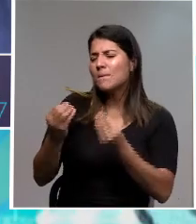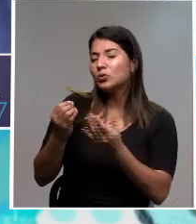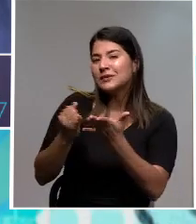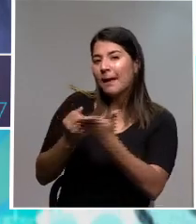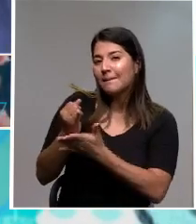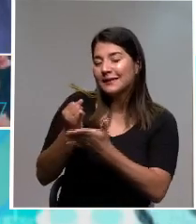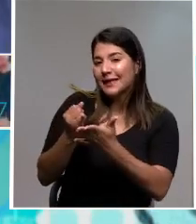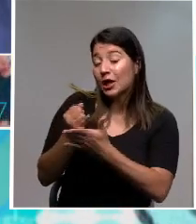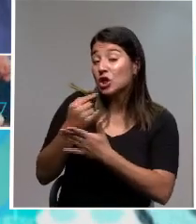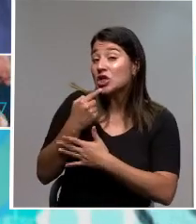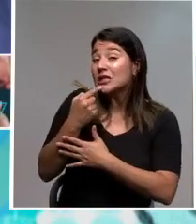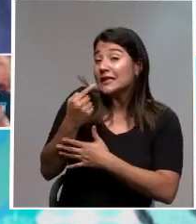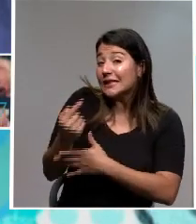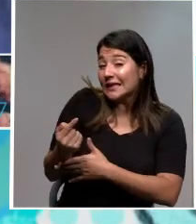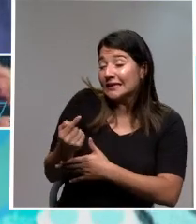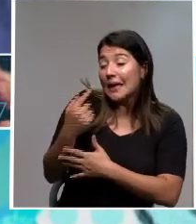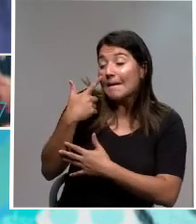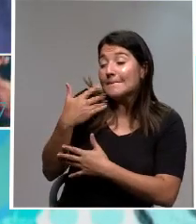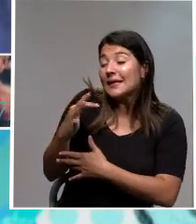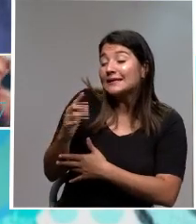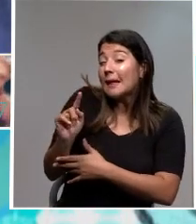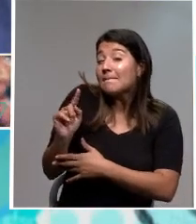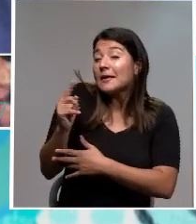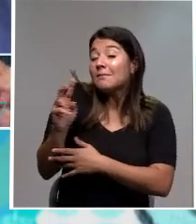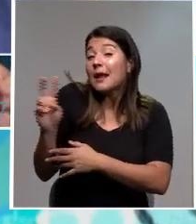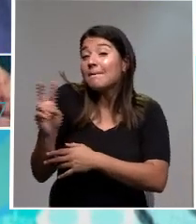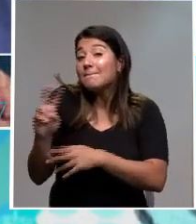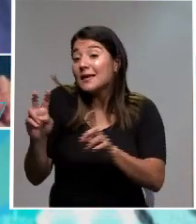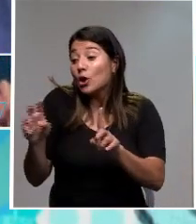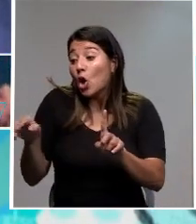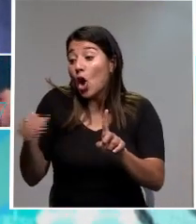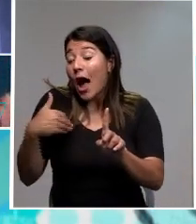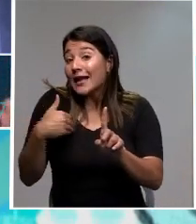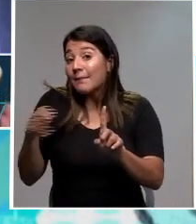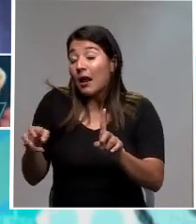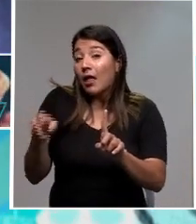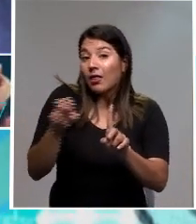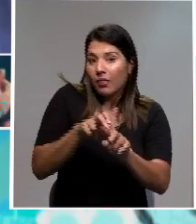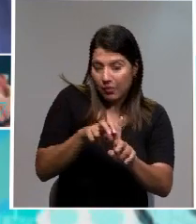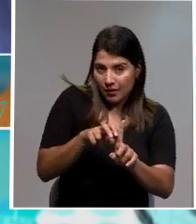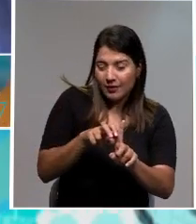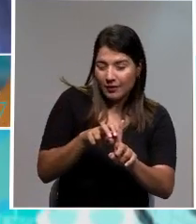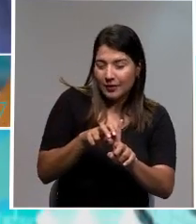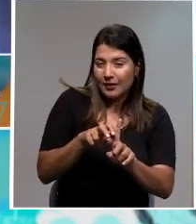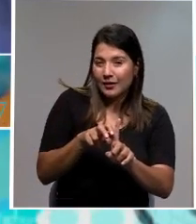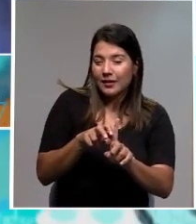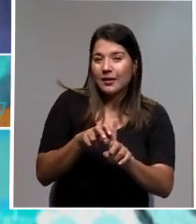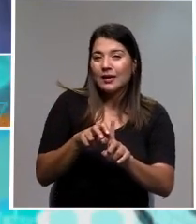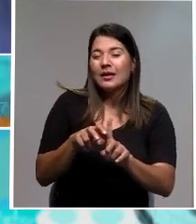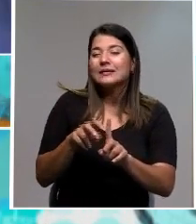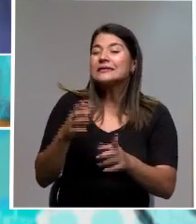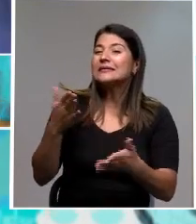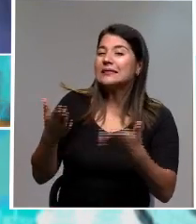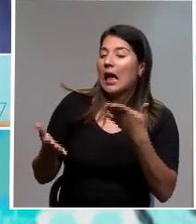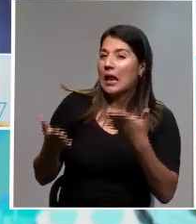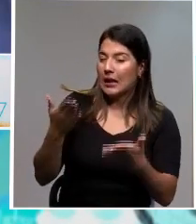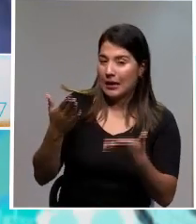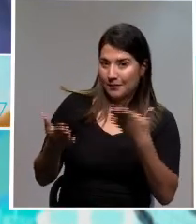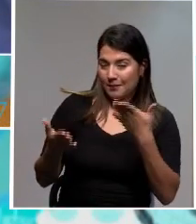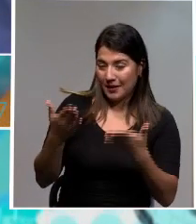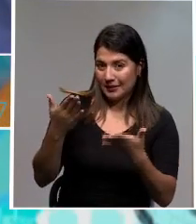los primeros patógenos microbianos que afectan al ser humano, que es de origen animal, posiblemente